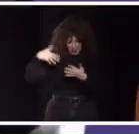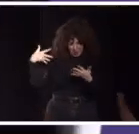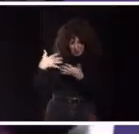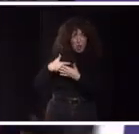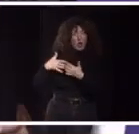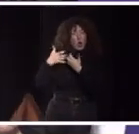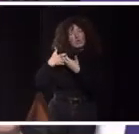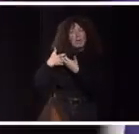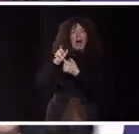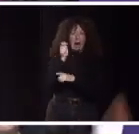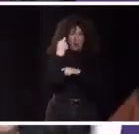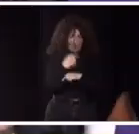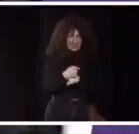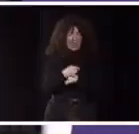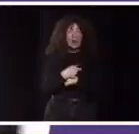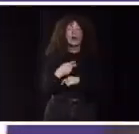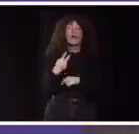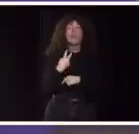el que manda.